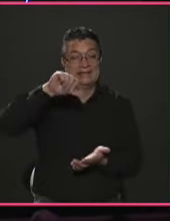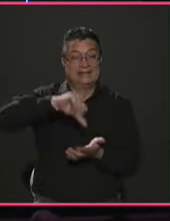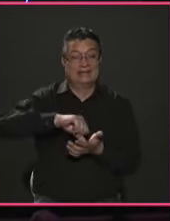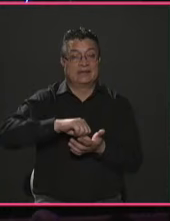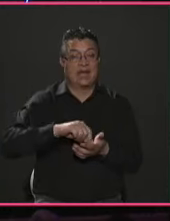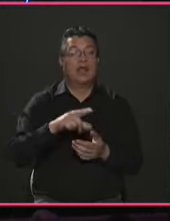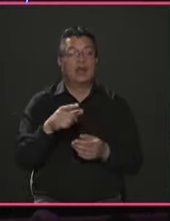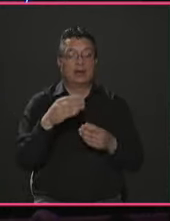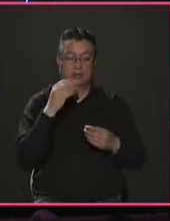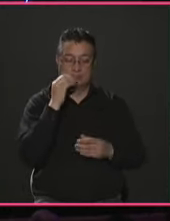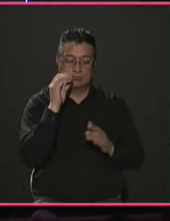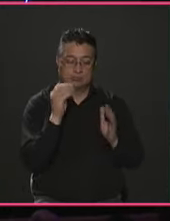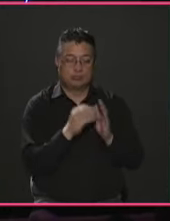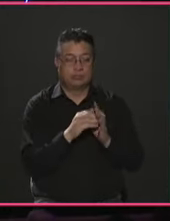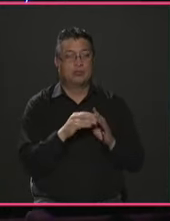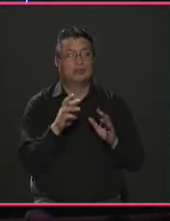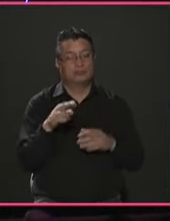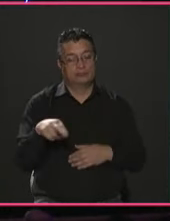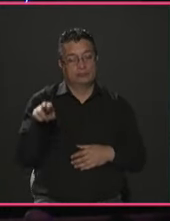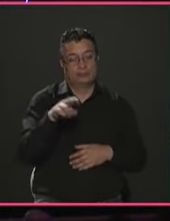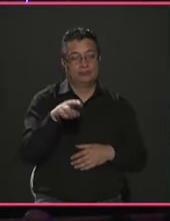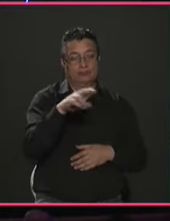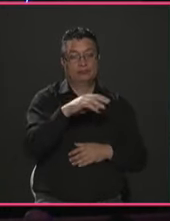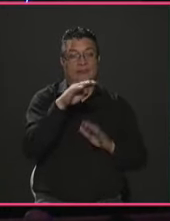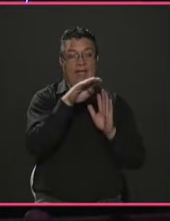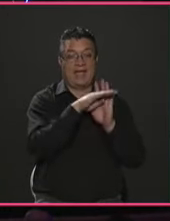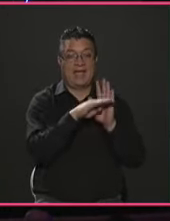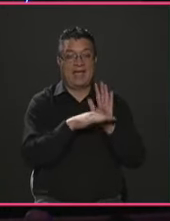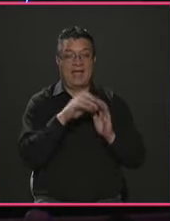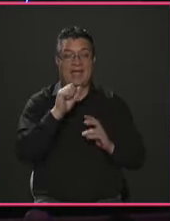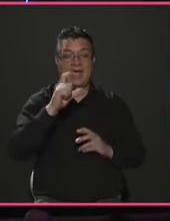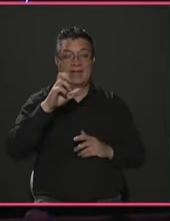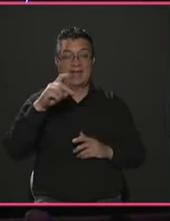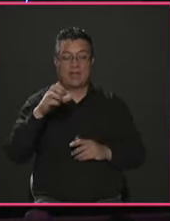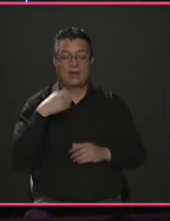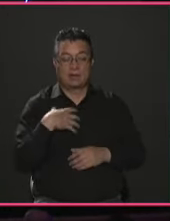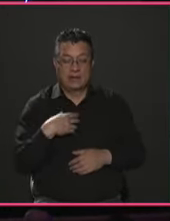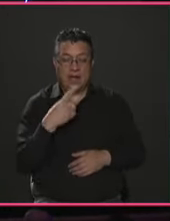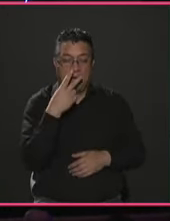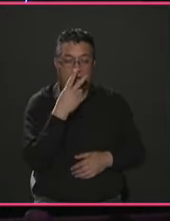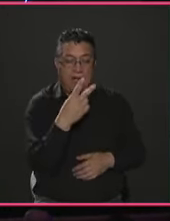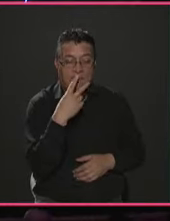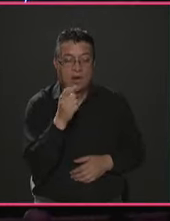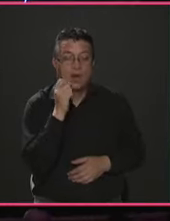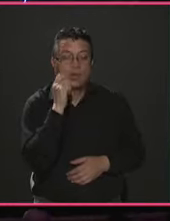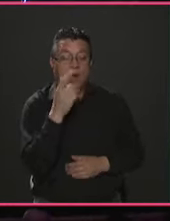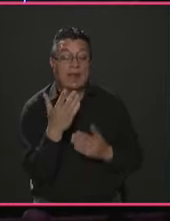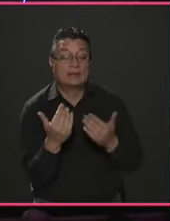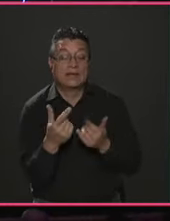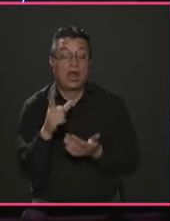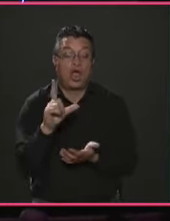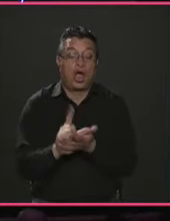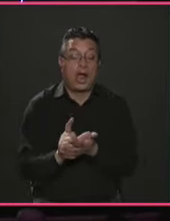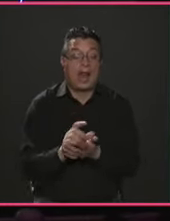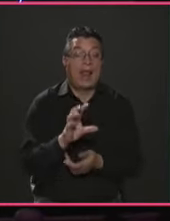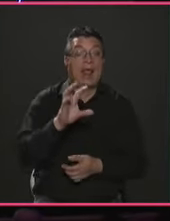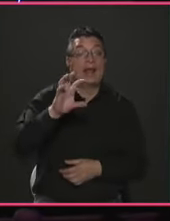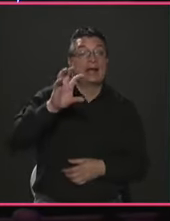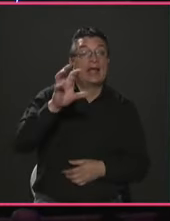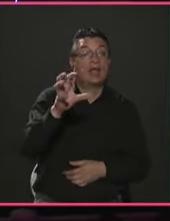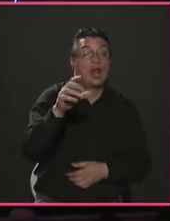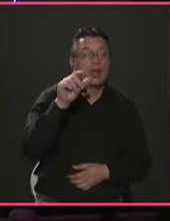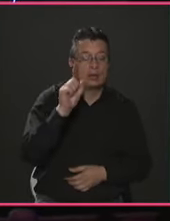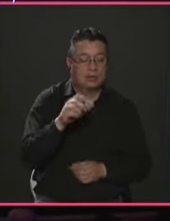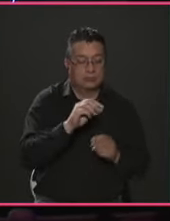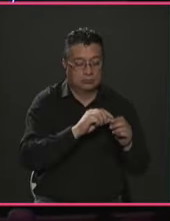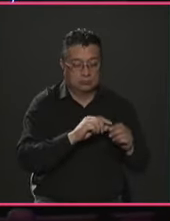establecen frecuentemente su propia agenda nosotros tratamos de mirar Cuál es la agenda y la necesidad local regional Y a partir de ahí